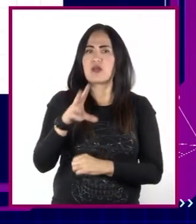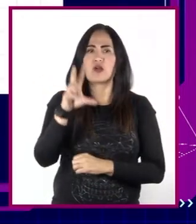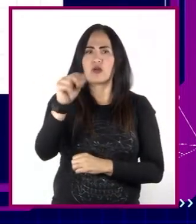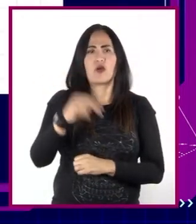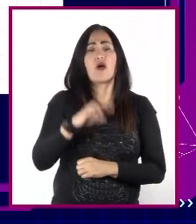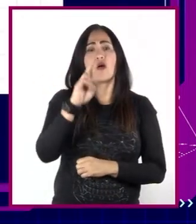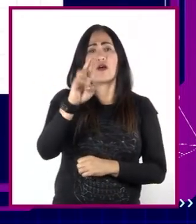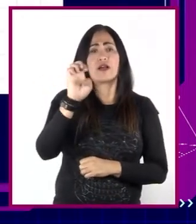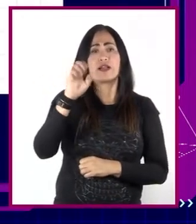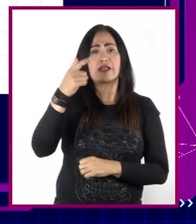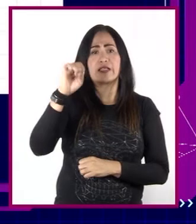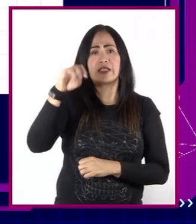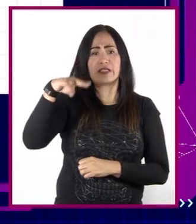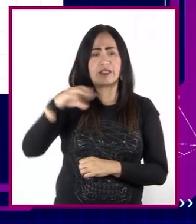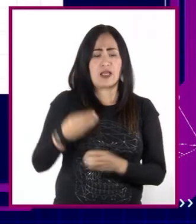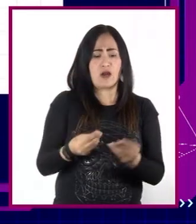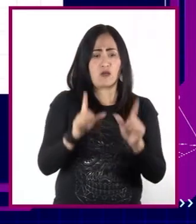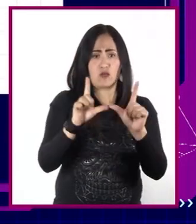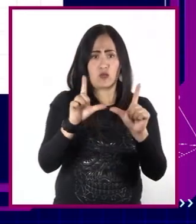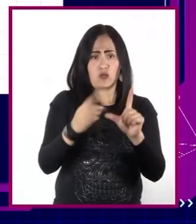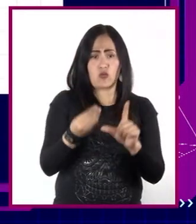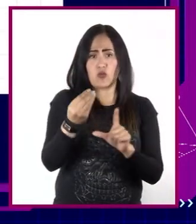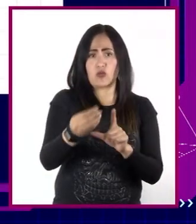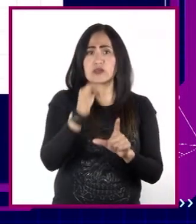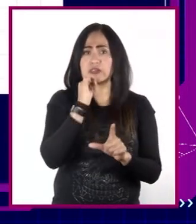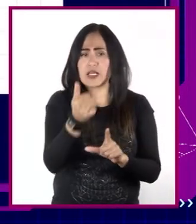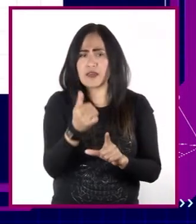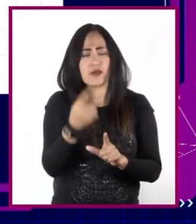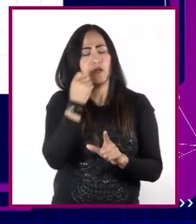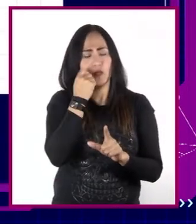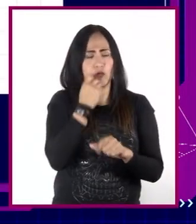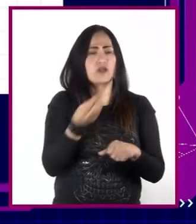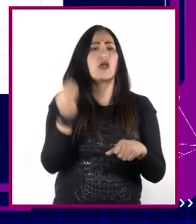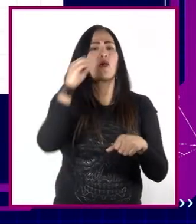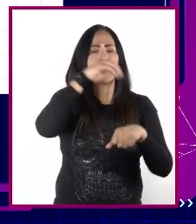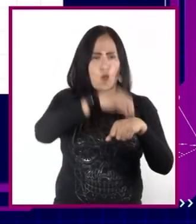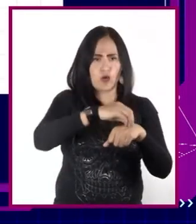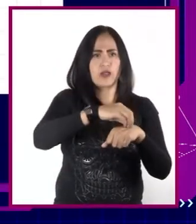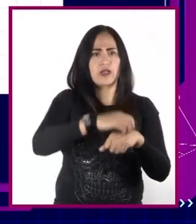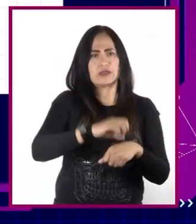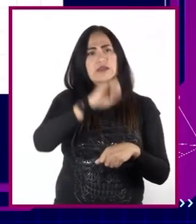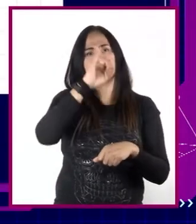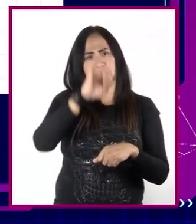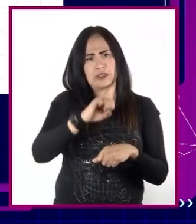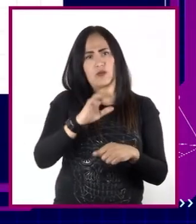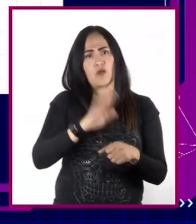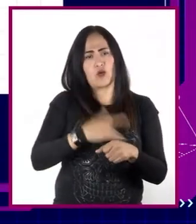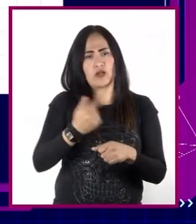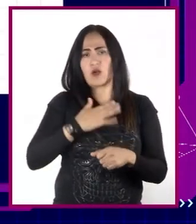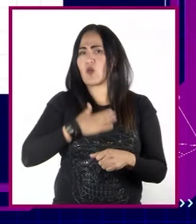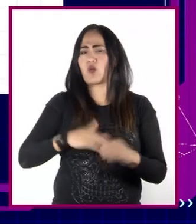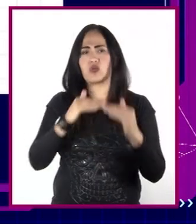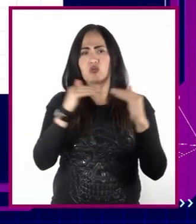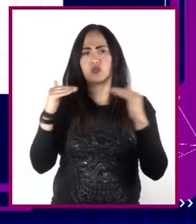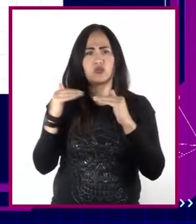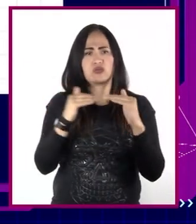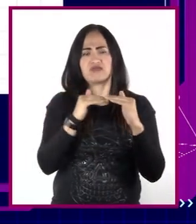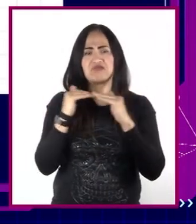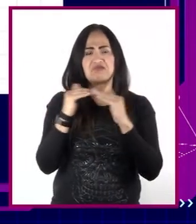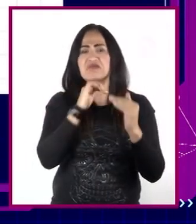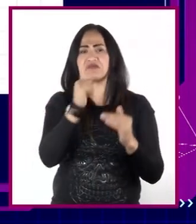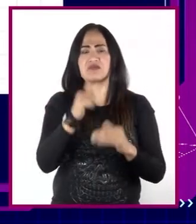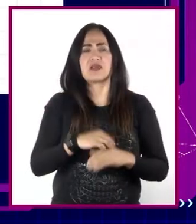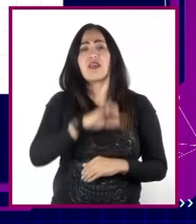Aunque Regina no haya aportado ninguna estampa, debe ser considerada para el reparto. De lo contrario, no sería equitativo. Después